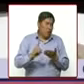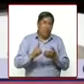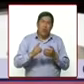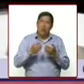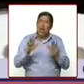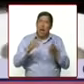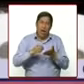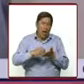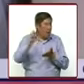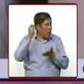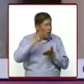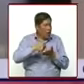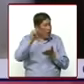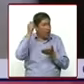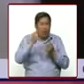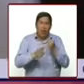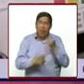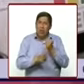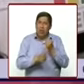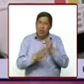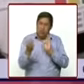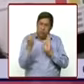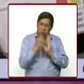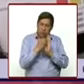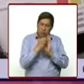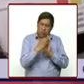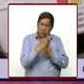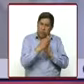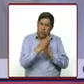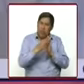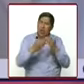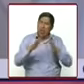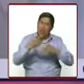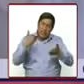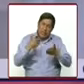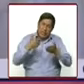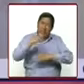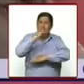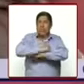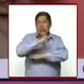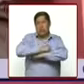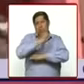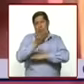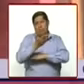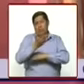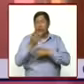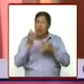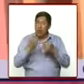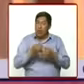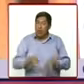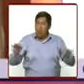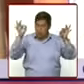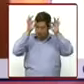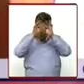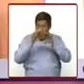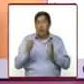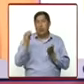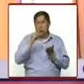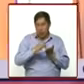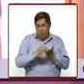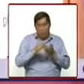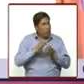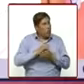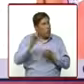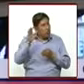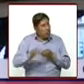postulantes que actualmente están ya en papeletas para ser impresas y un principio importante, con esto termino, la aplicación